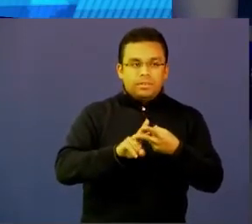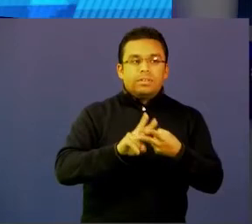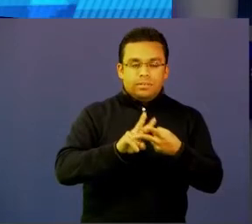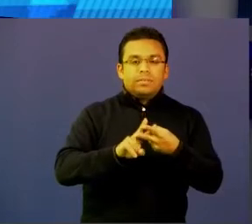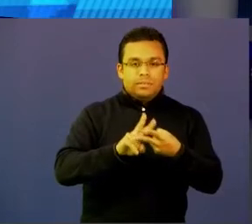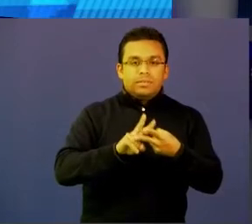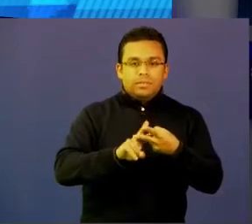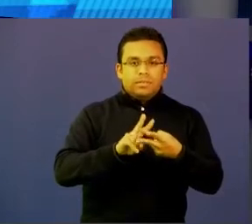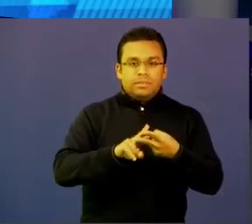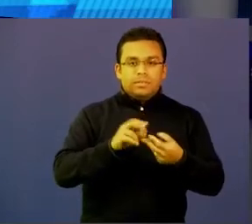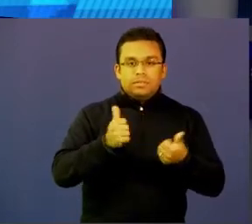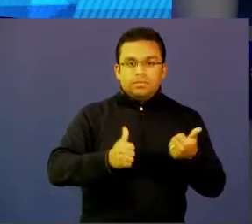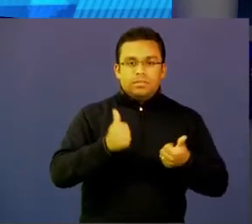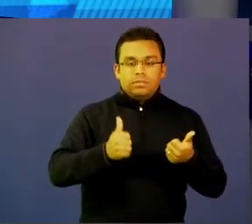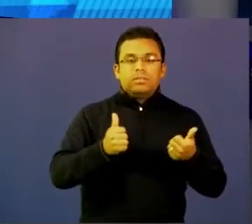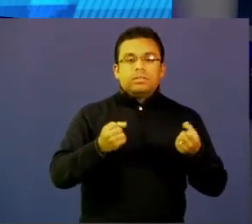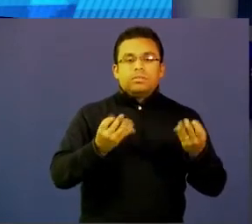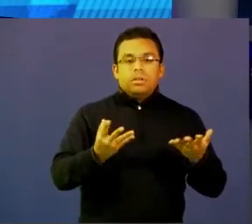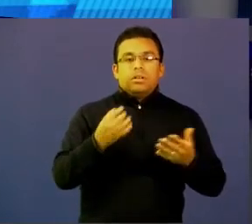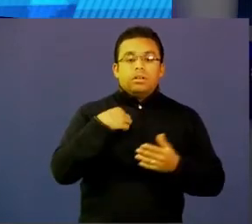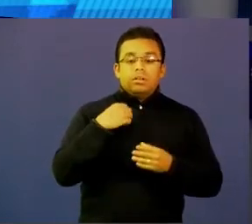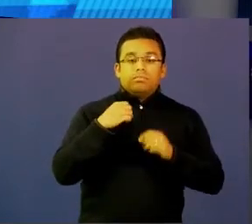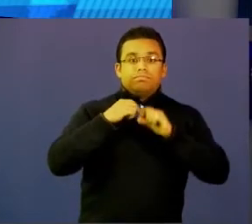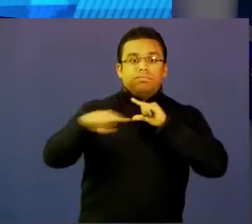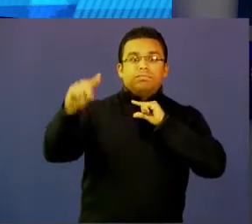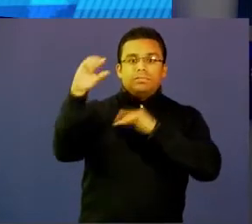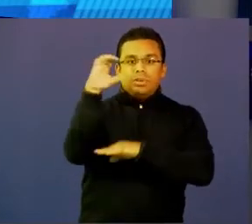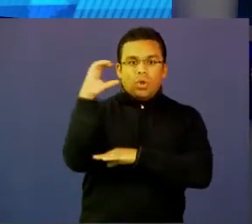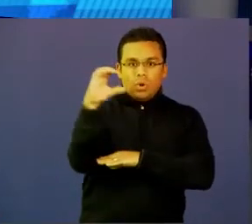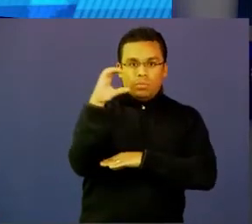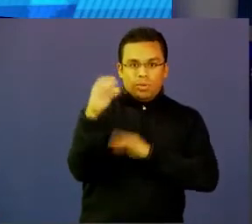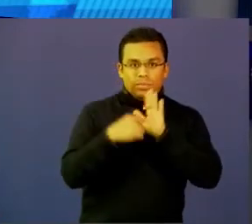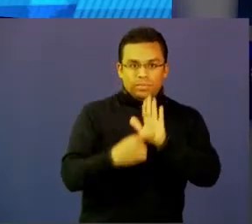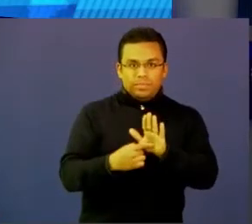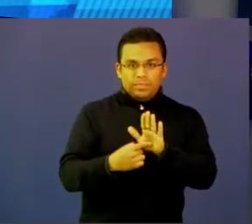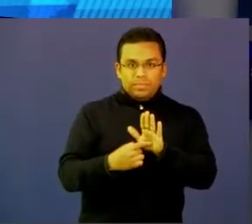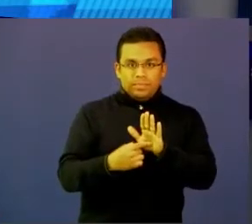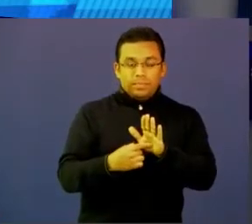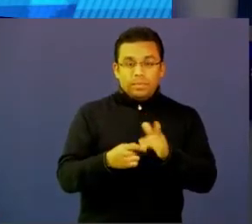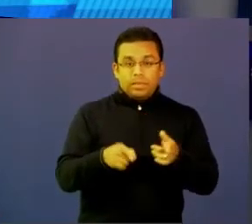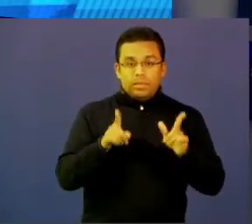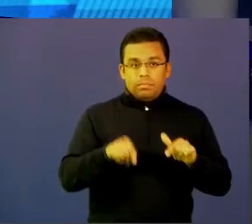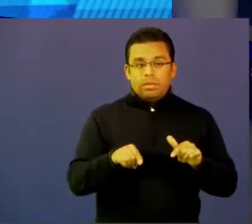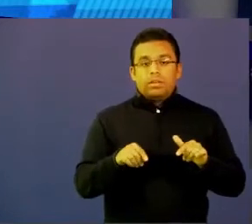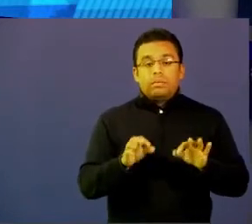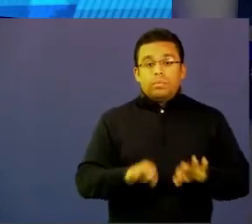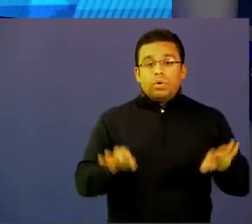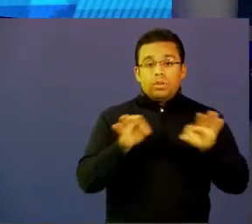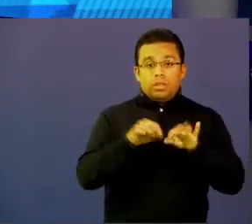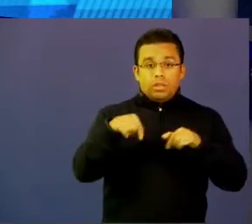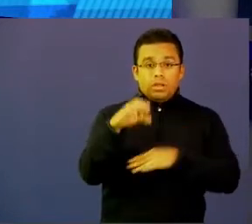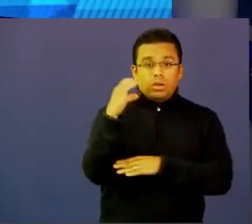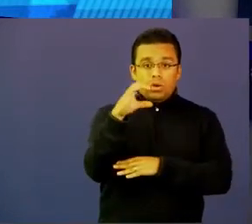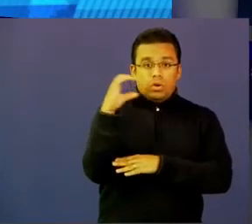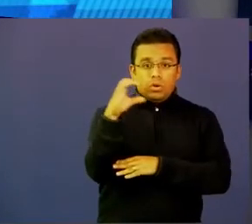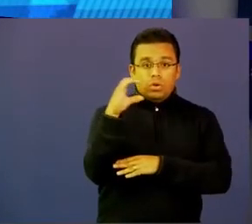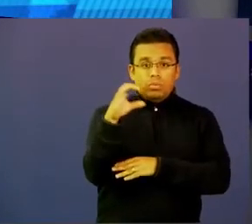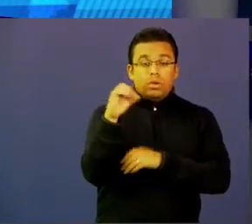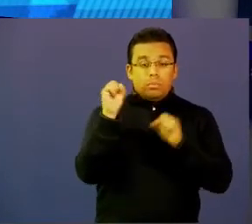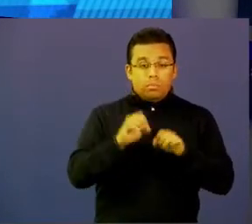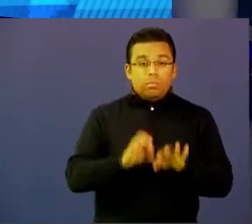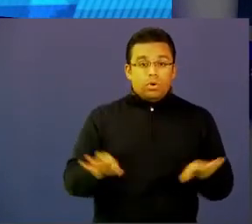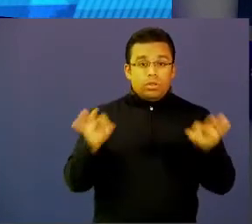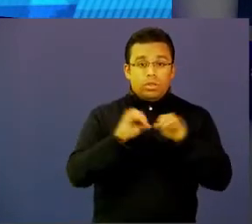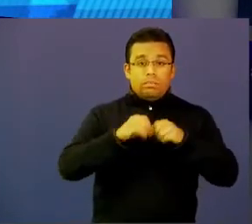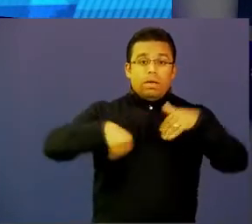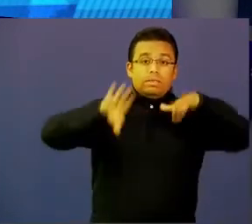sido tendencias hoy en Colombia y qué bueno que precisamente estos temas que son tan relevantes para el país pues sean precisamente